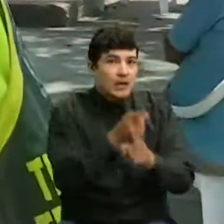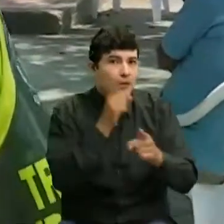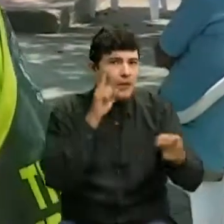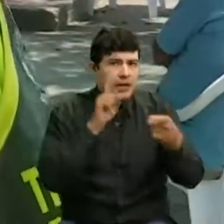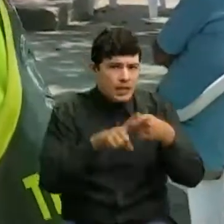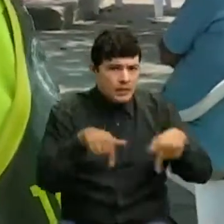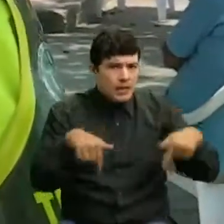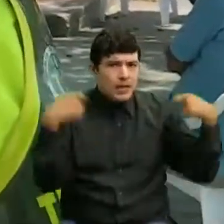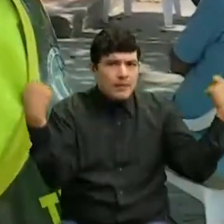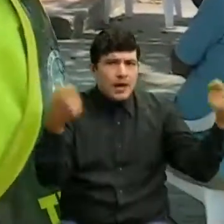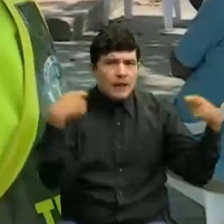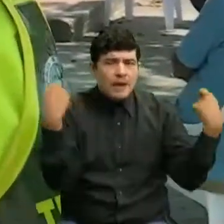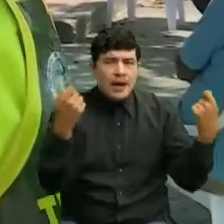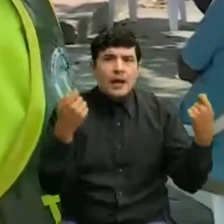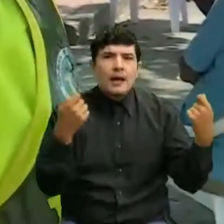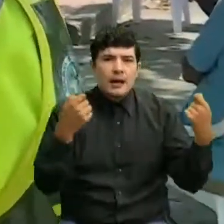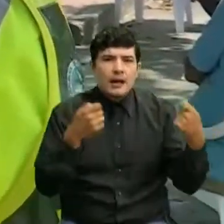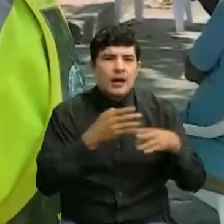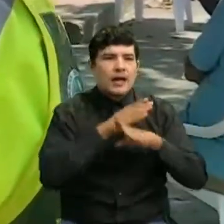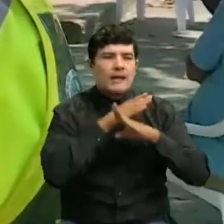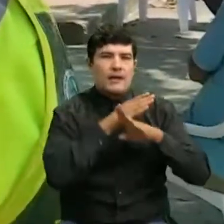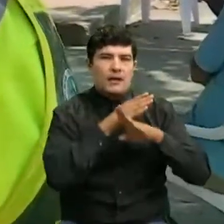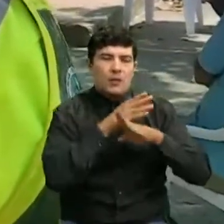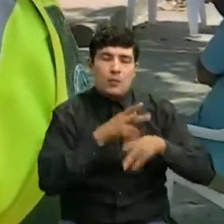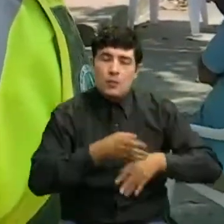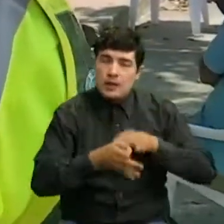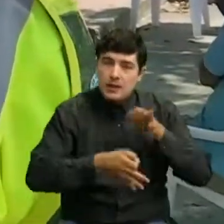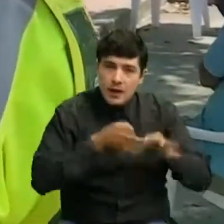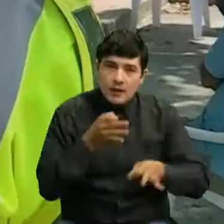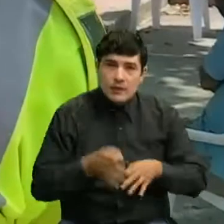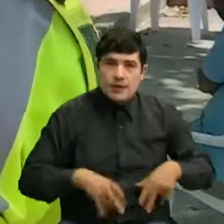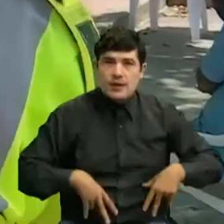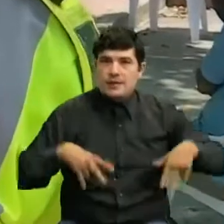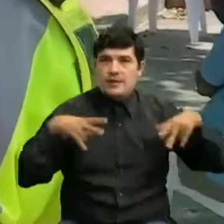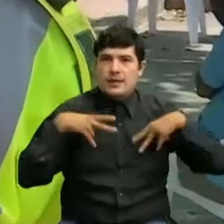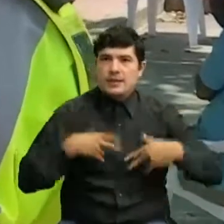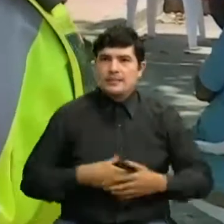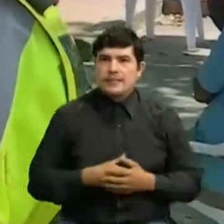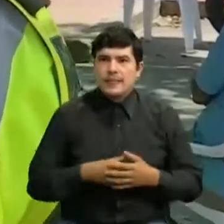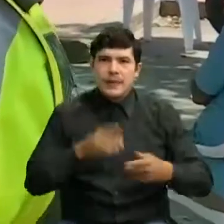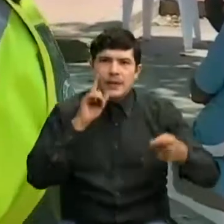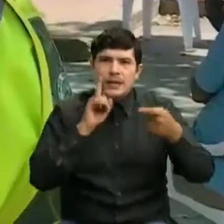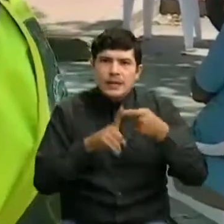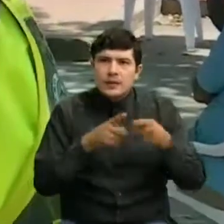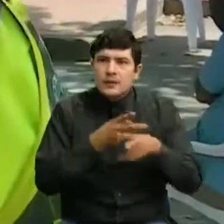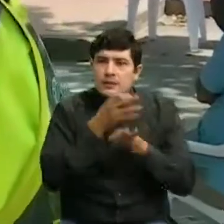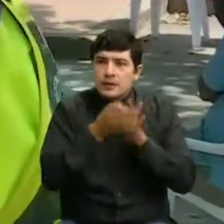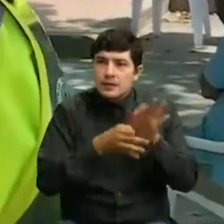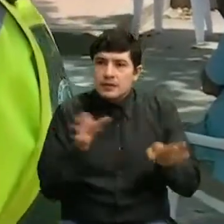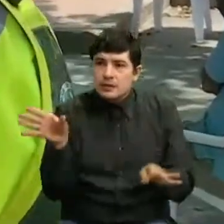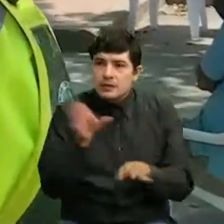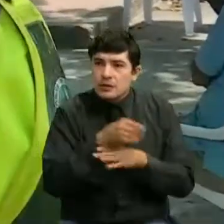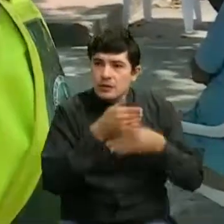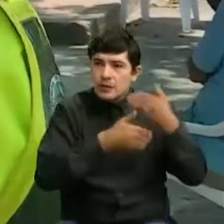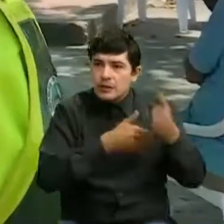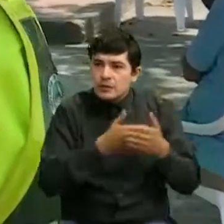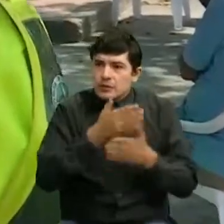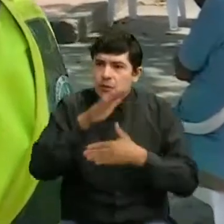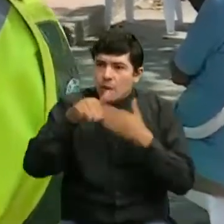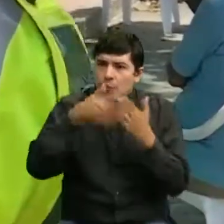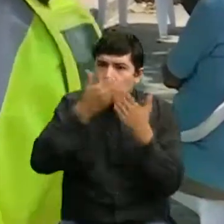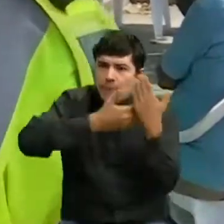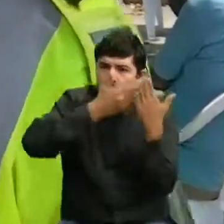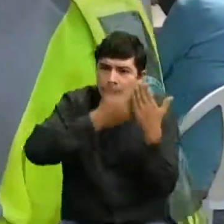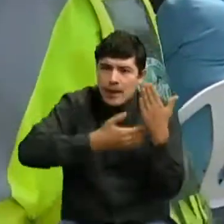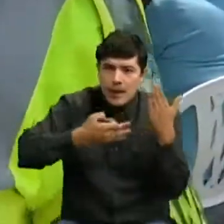todos nuestros ciudadanos se unan con nosotros y actuemos de buena manera cuando vamos conduciendo un vehículo. Tengamos toda la documentación al